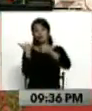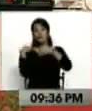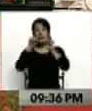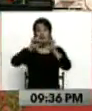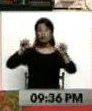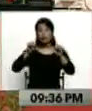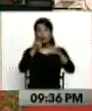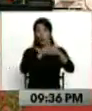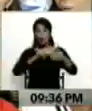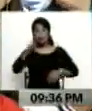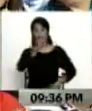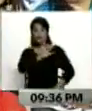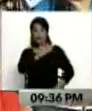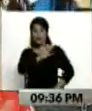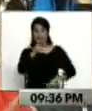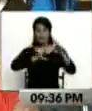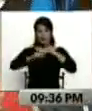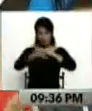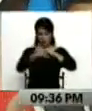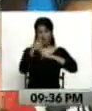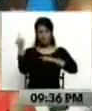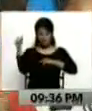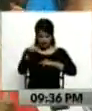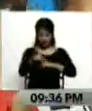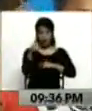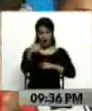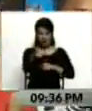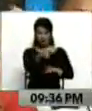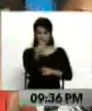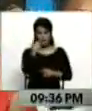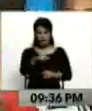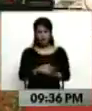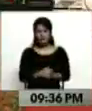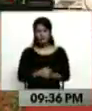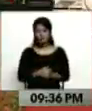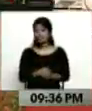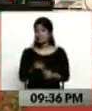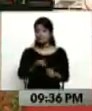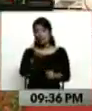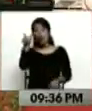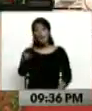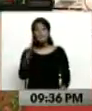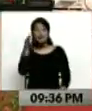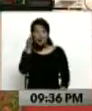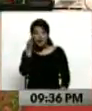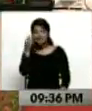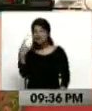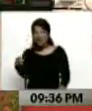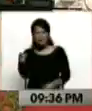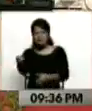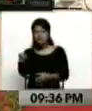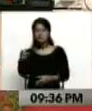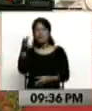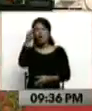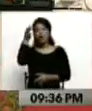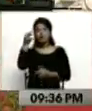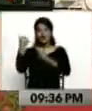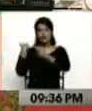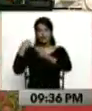Caracas popular para educación Universitaria ciencia y tecnología Carmen cerpa concejal del